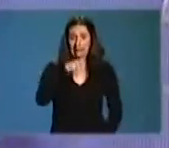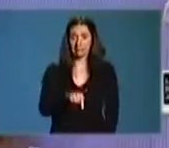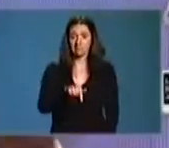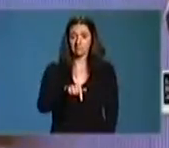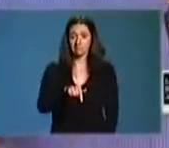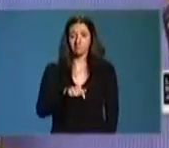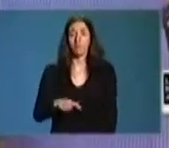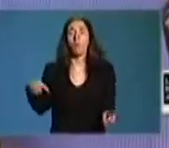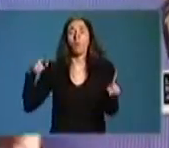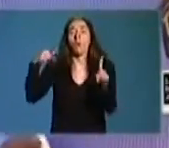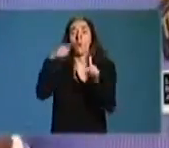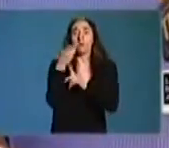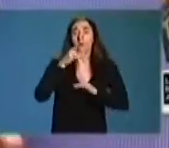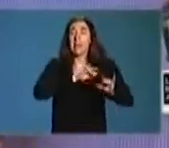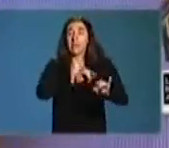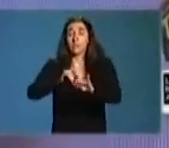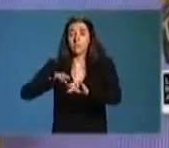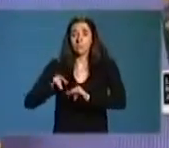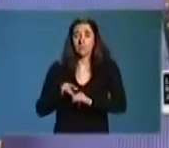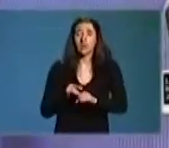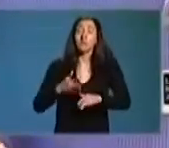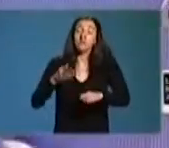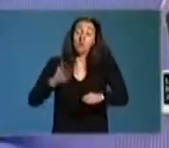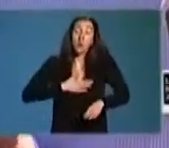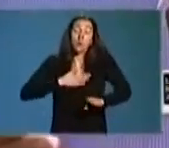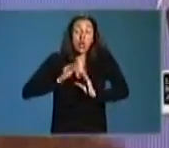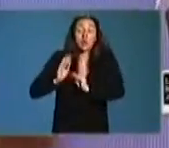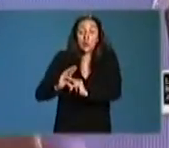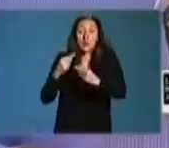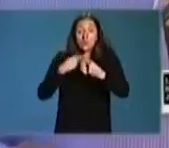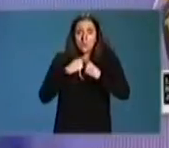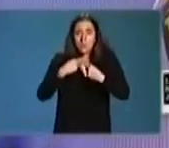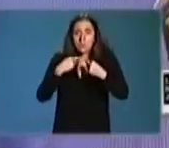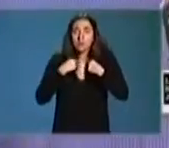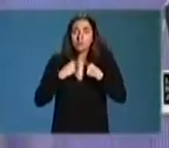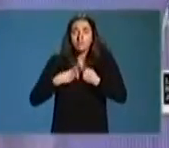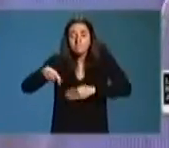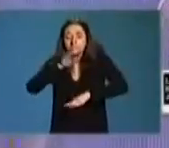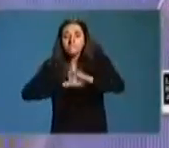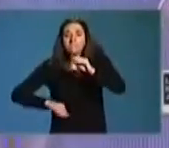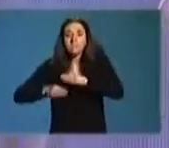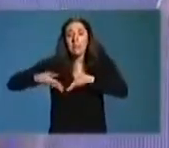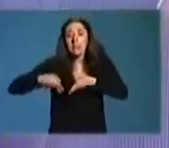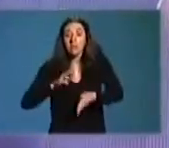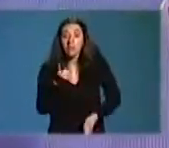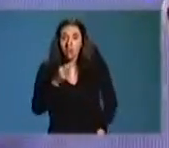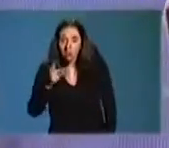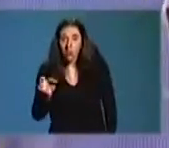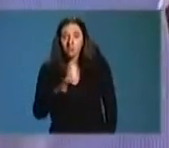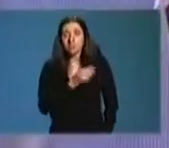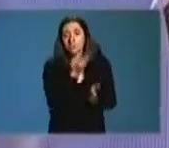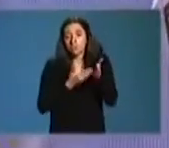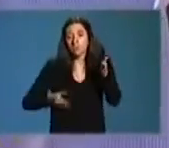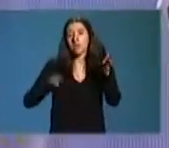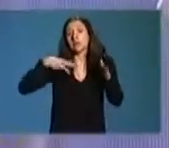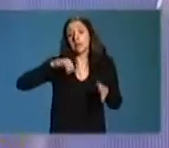de las fincas que son también propia de la diputación pues este saneamiento o río rato maíz o los colectores de un